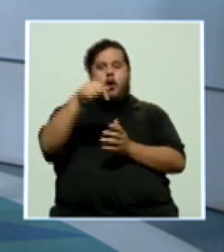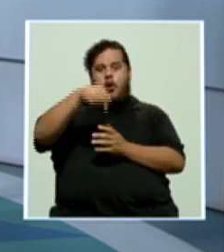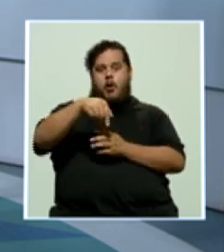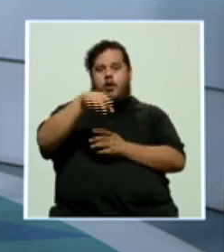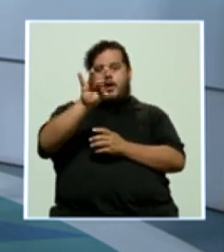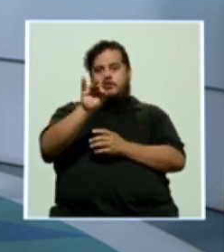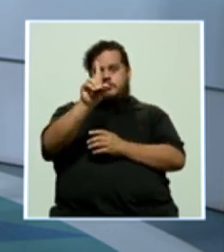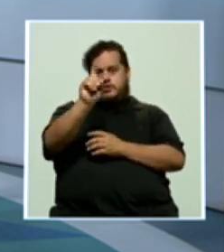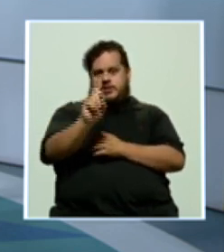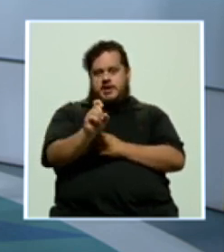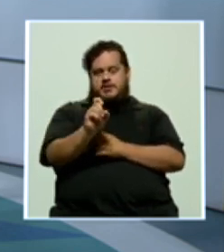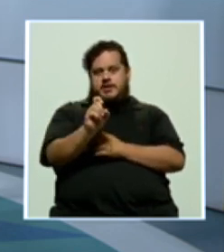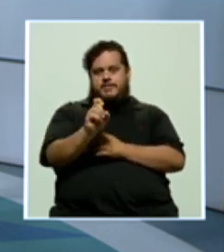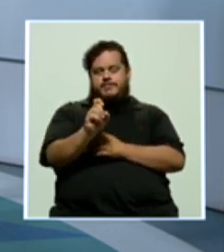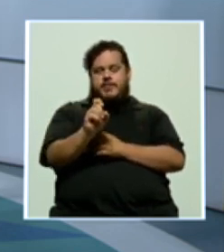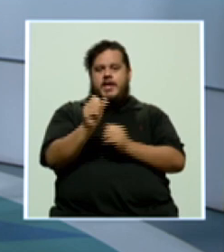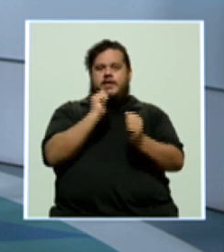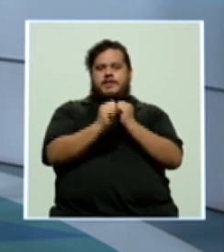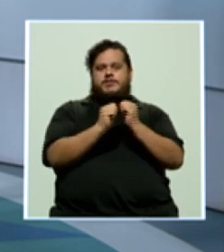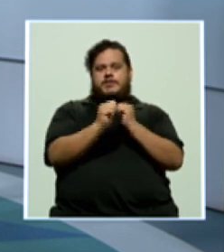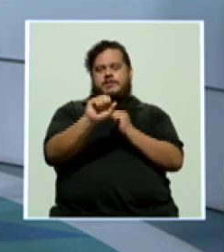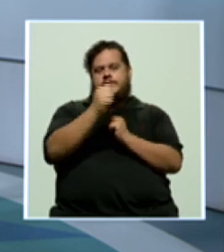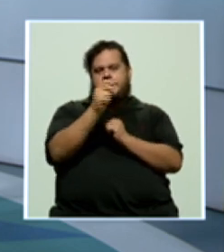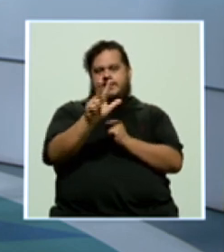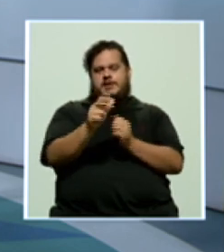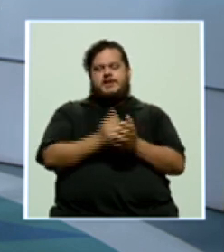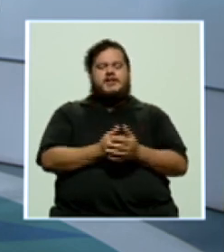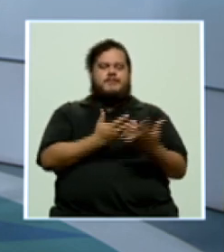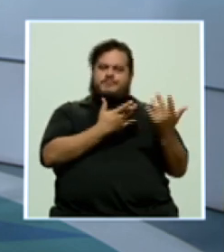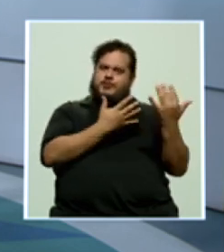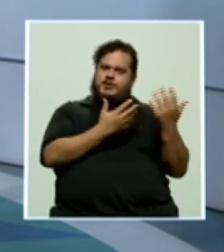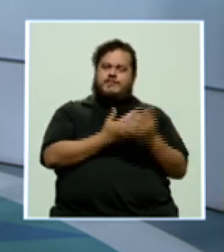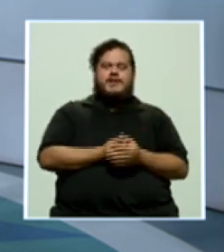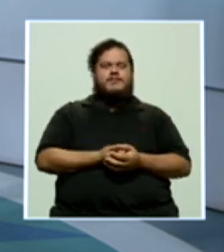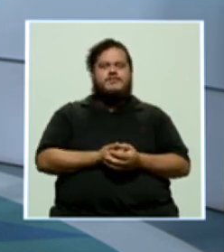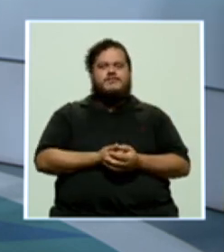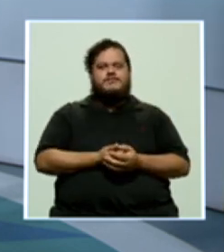8:30, Deportivas del 13. Así es, los esperamos.